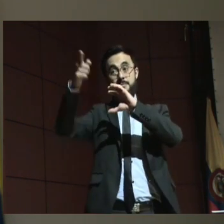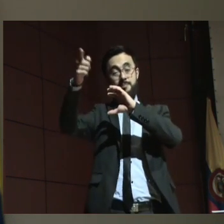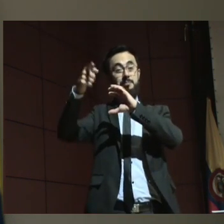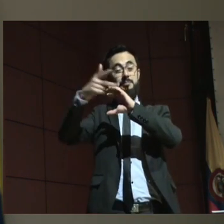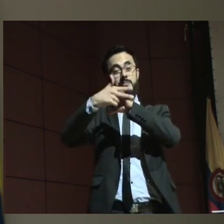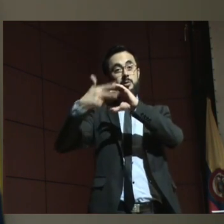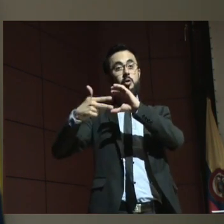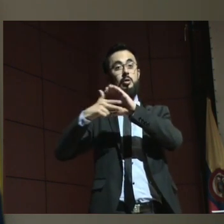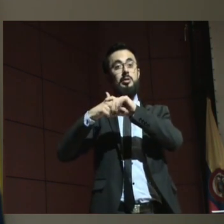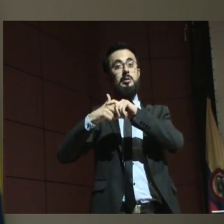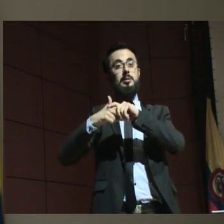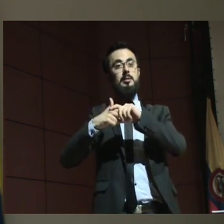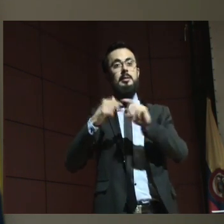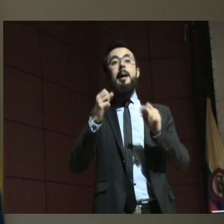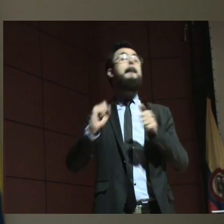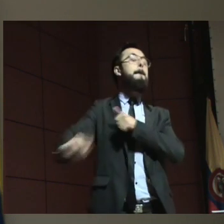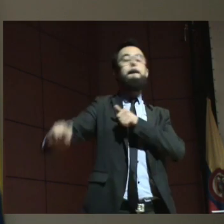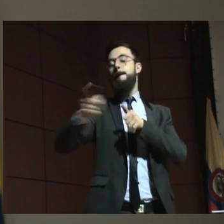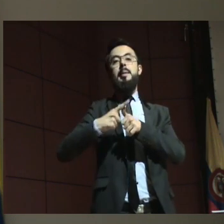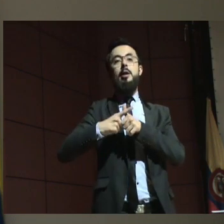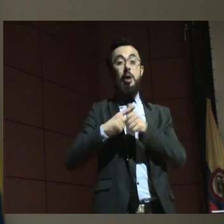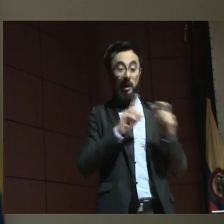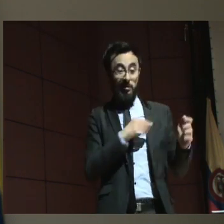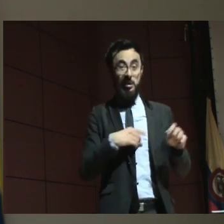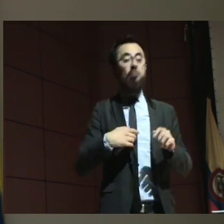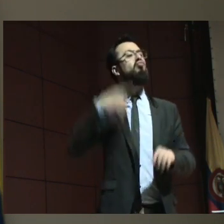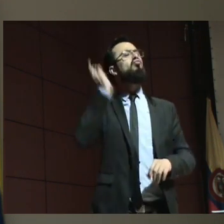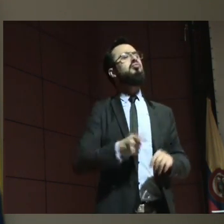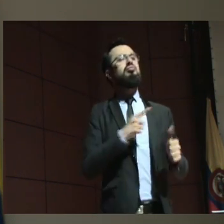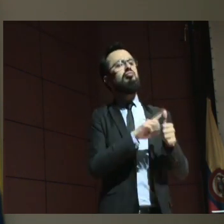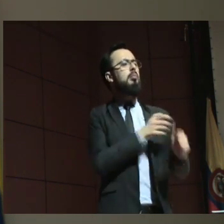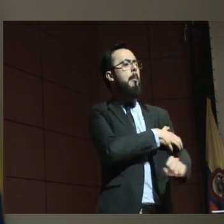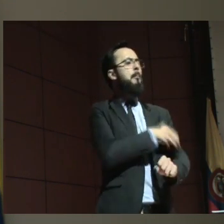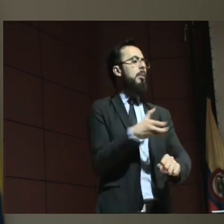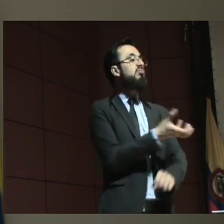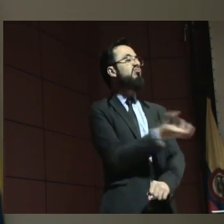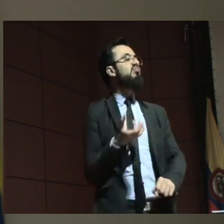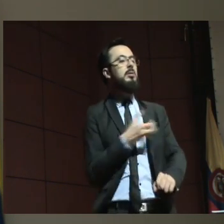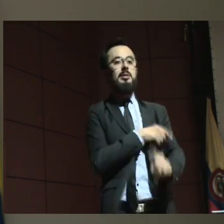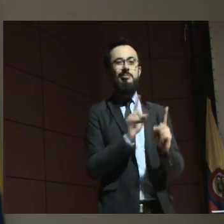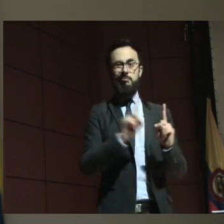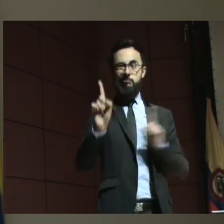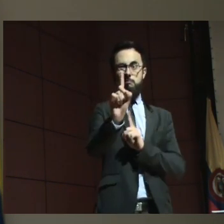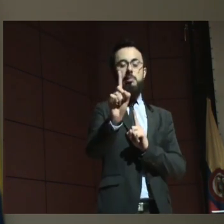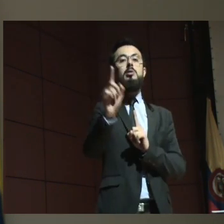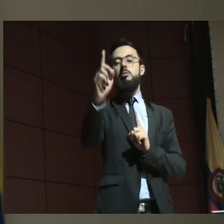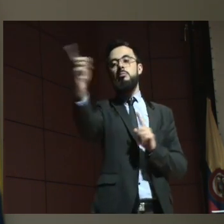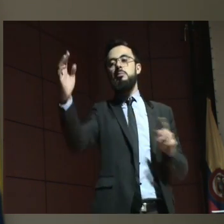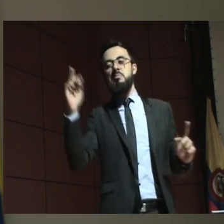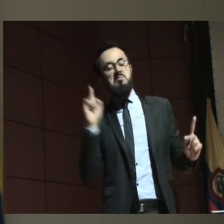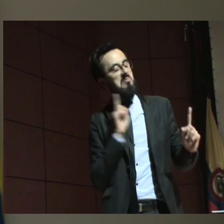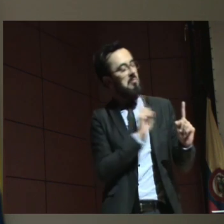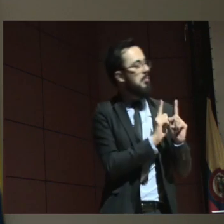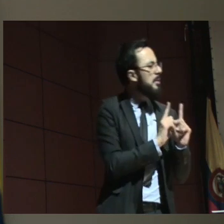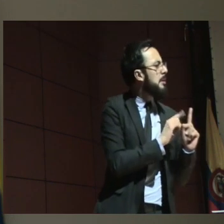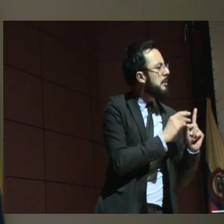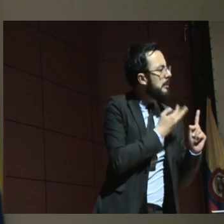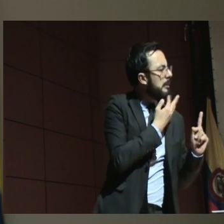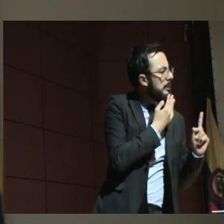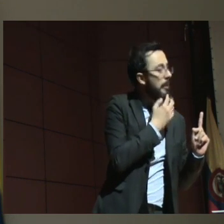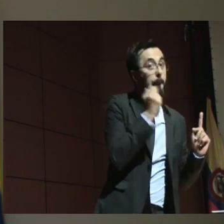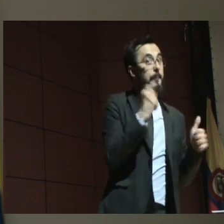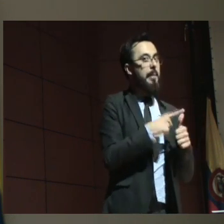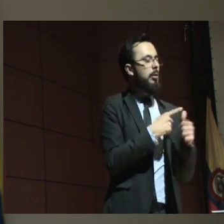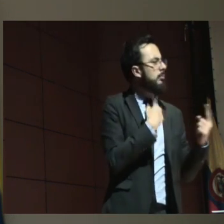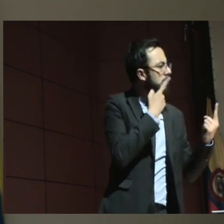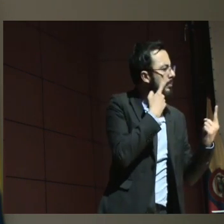que conocer a la persona antes de interdictarla, ¿no? Y lo que yo diría es, no hay que interdictar a nadie. El juez, por supuesto, tiene la obligación de conocer a